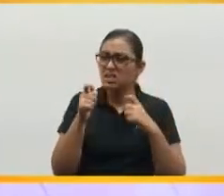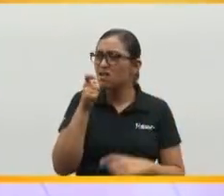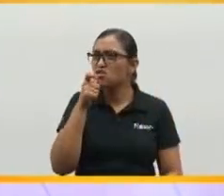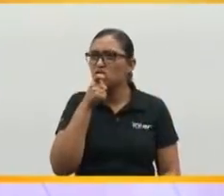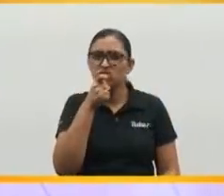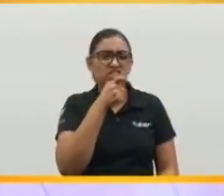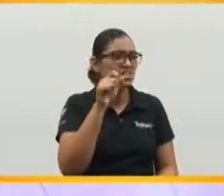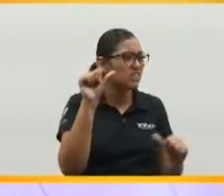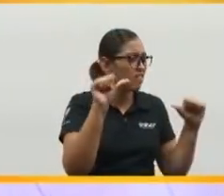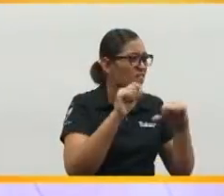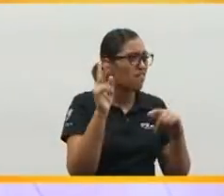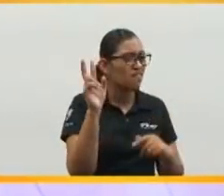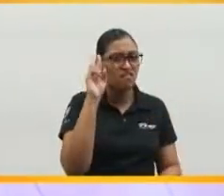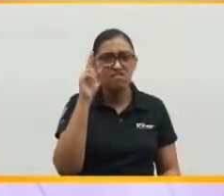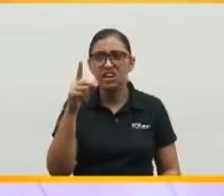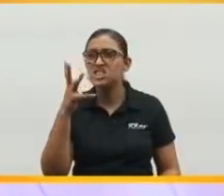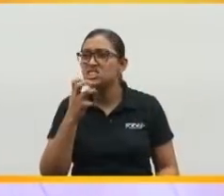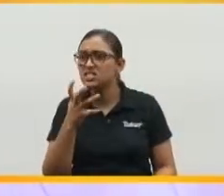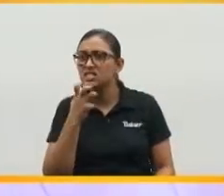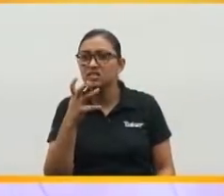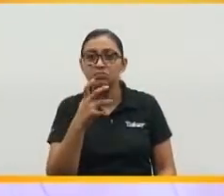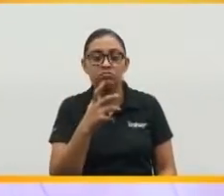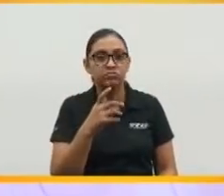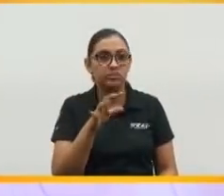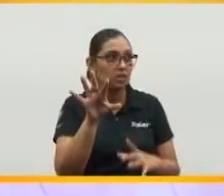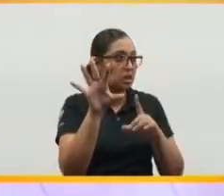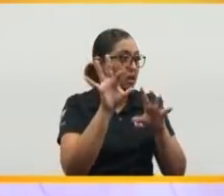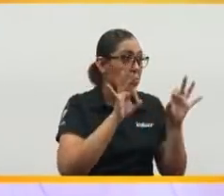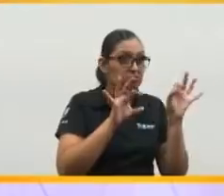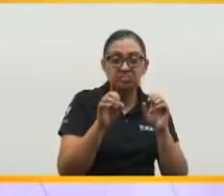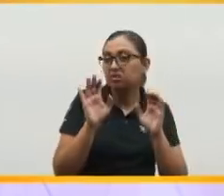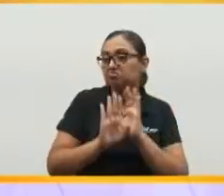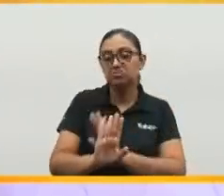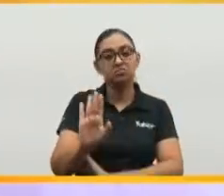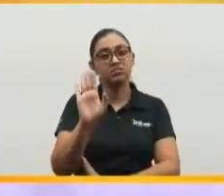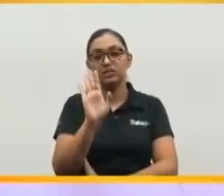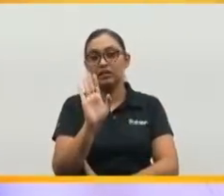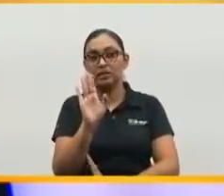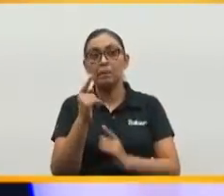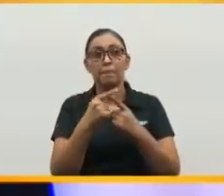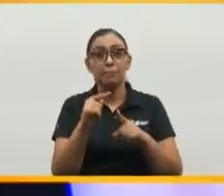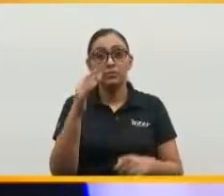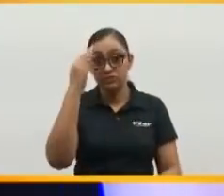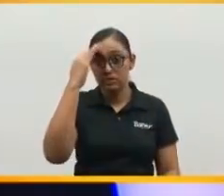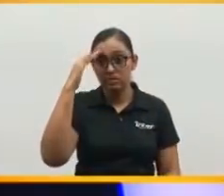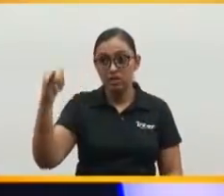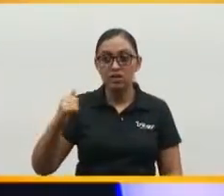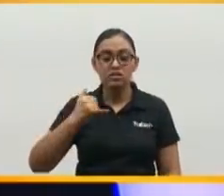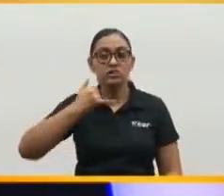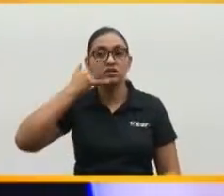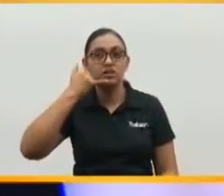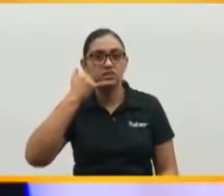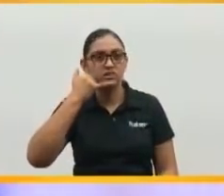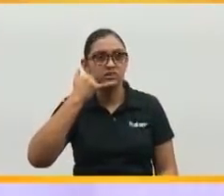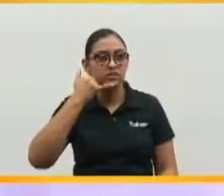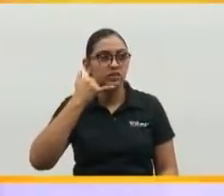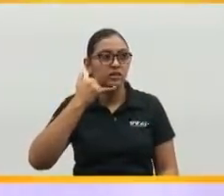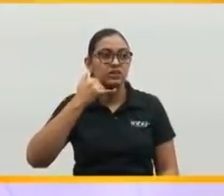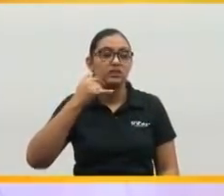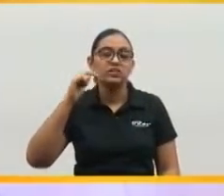van a encontrar. No la van a encontrar. Salgo a cualquier lado, la llamada. Pastor, viene el Ministerio de Trabajo. ¿Y hoy por